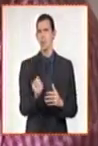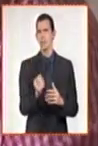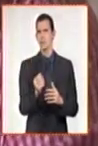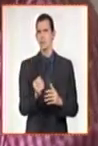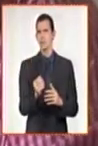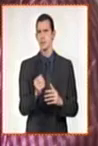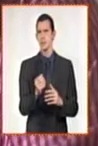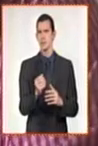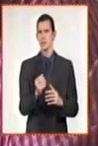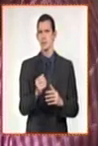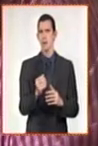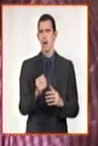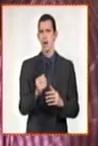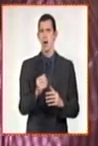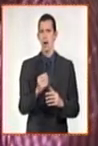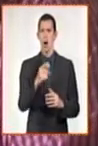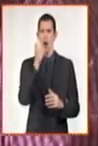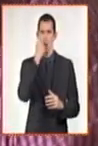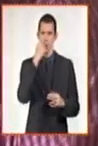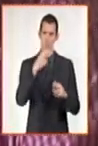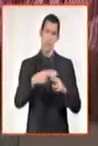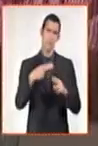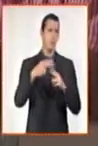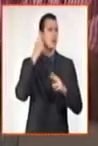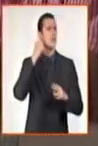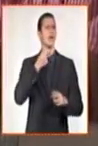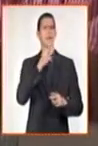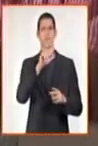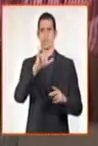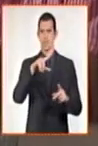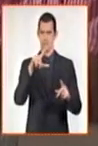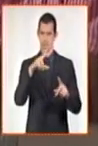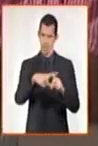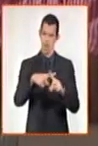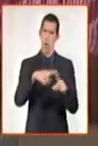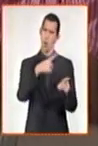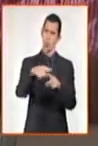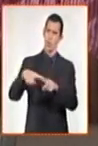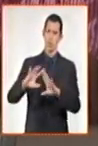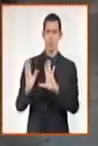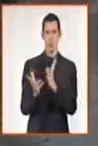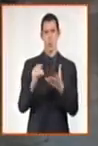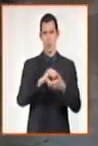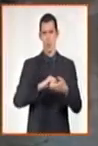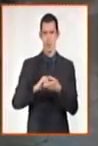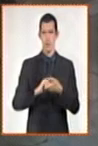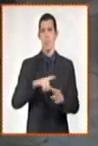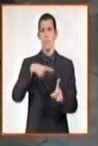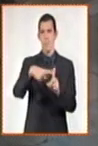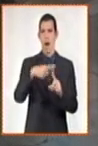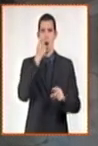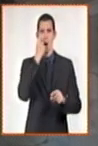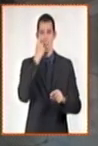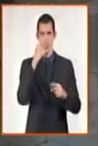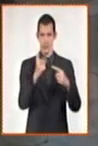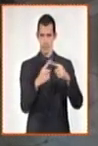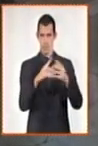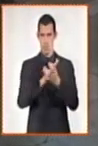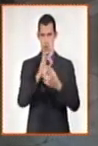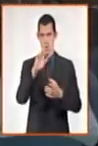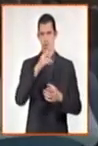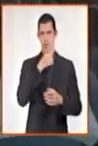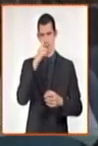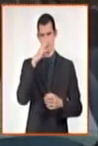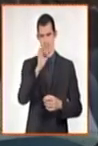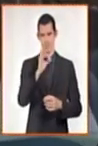Comité Central del partido, Félix Duarte Ortega, y el gobernador de la provincia, Rubén Ramos Moreno. En una de